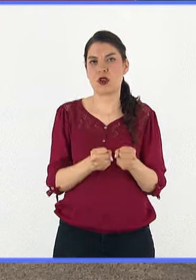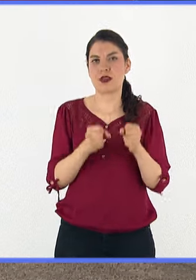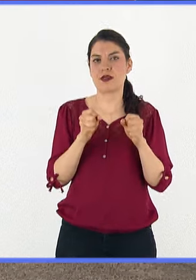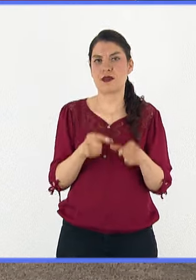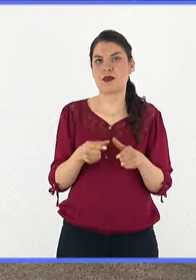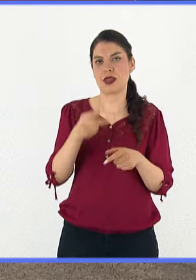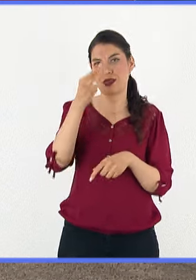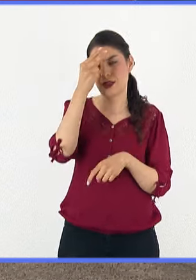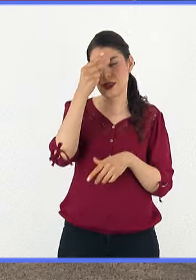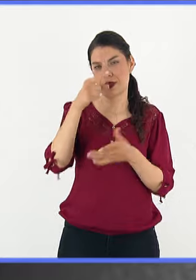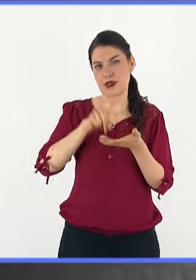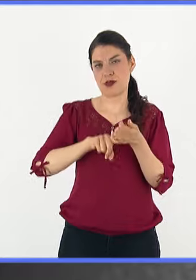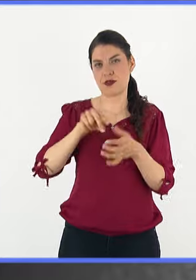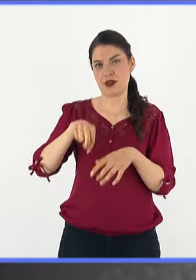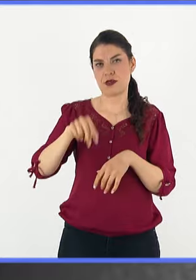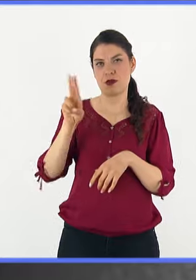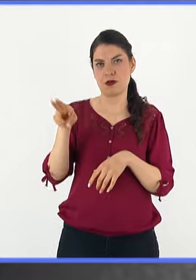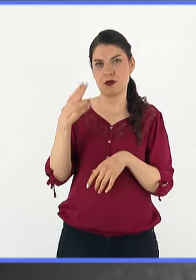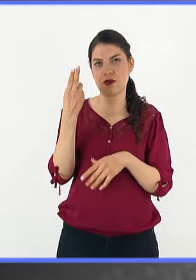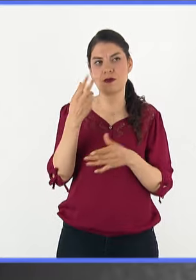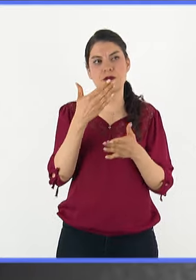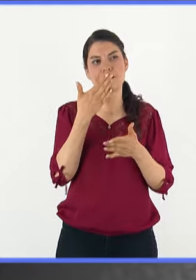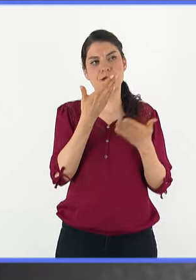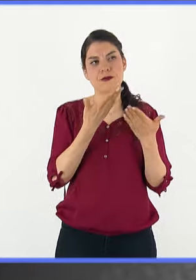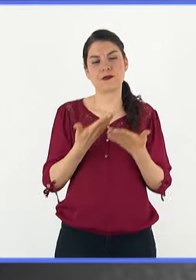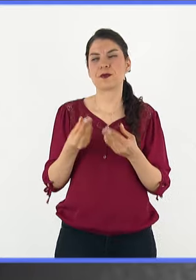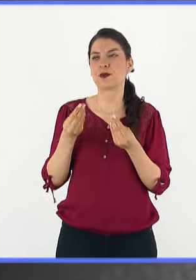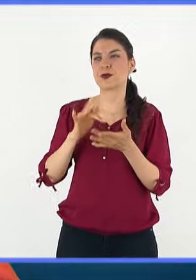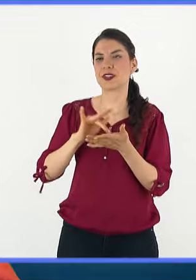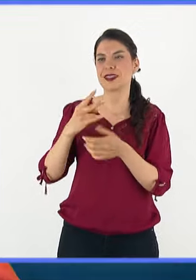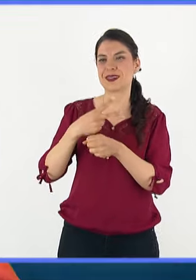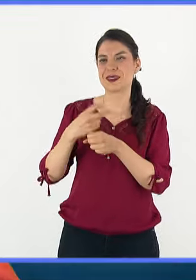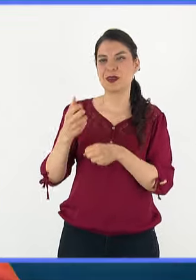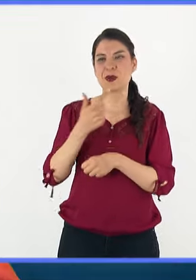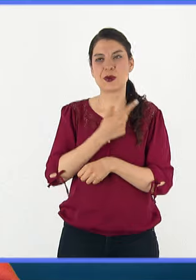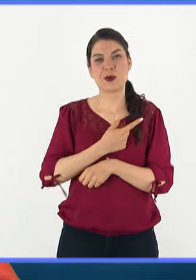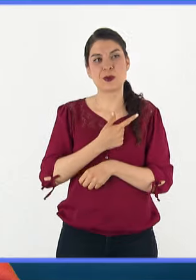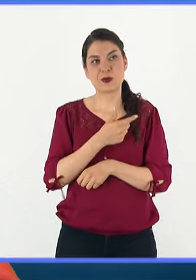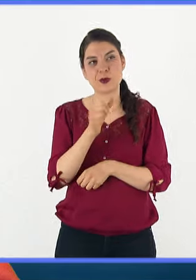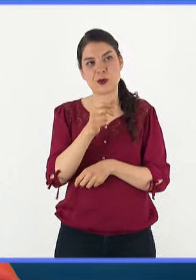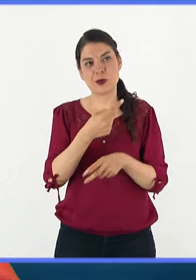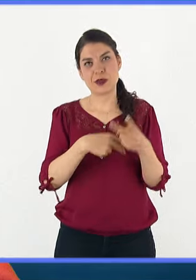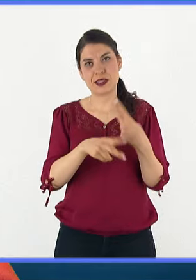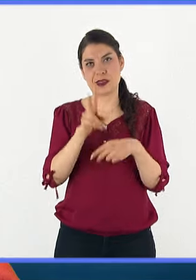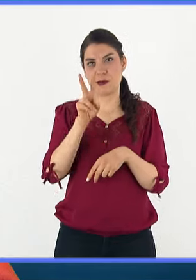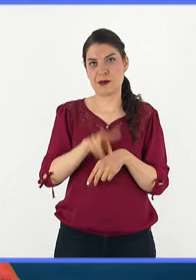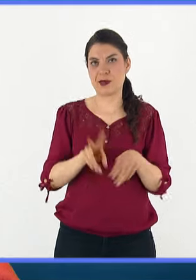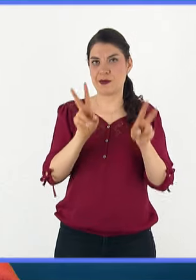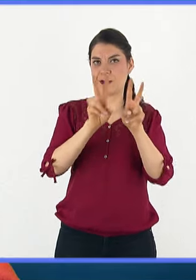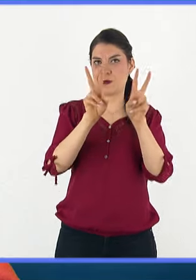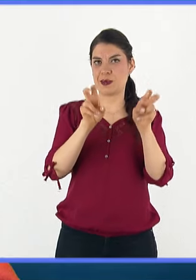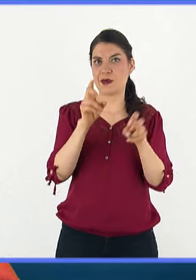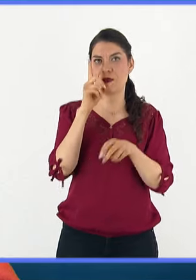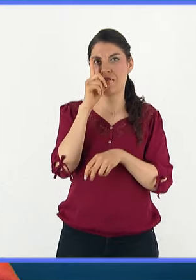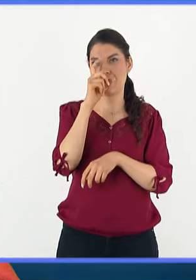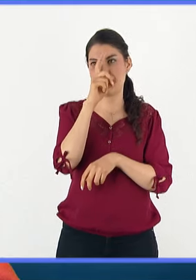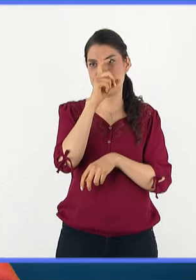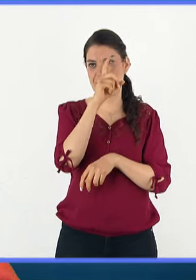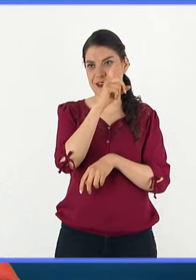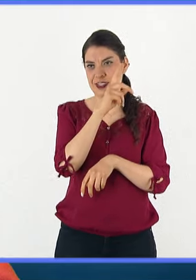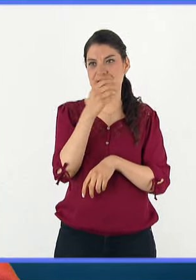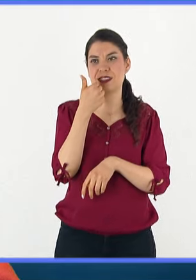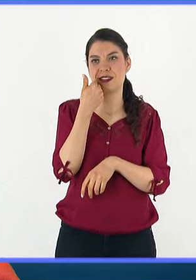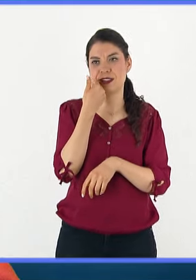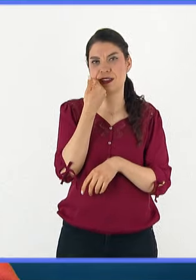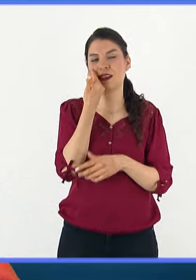nuestra universidad doctor bienvenido Muchísimas gracias por la invitación Pues un gusto que esté aquí para hablar de estos temas complejos complicados y extensos que intentaremos